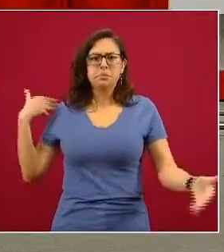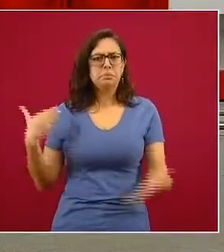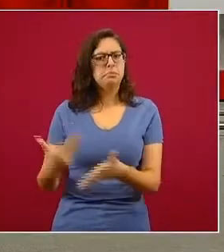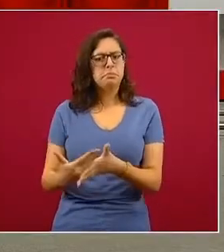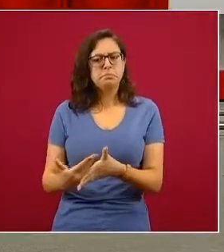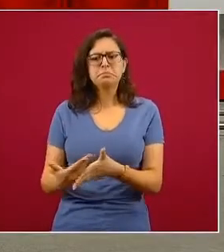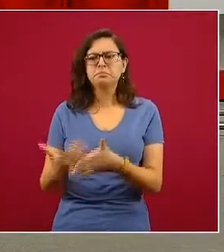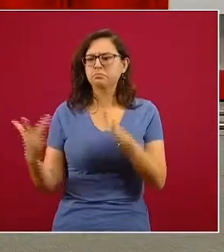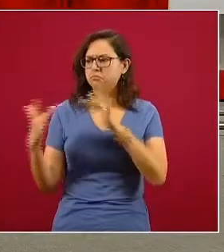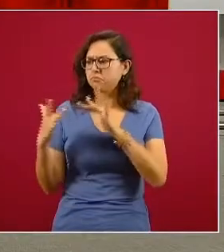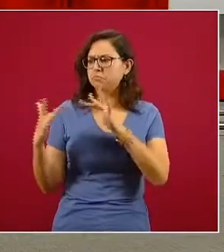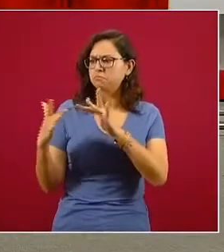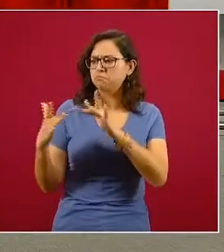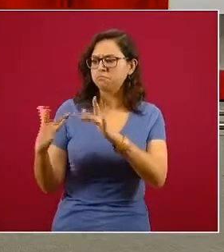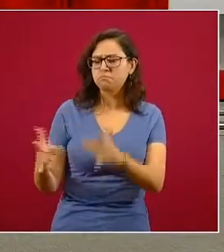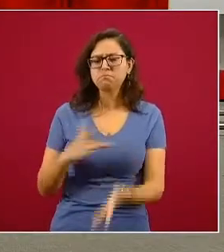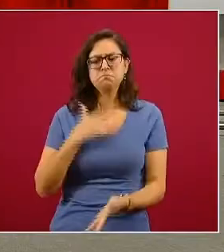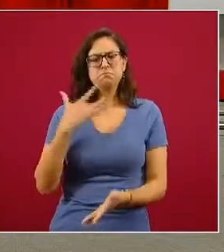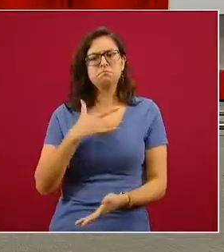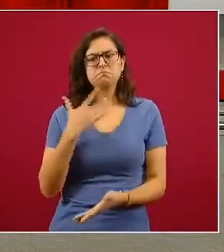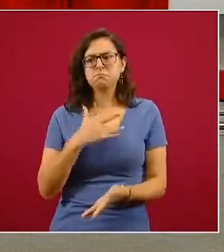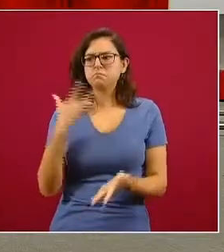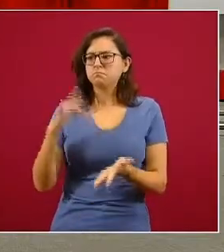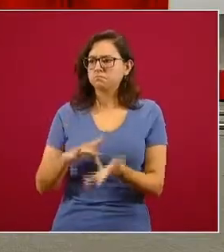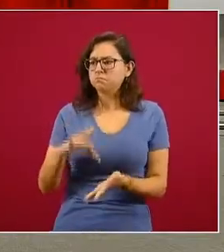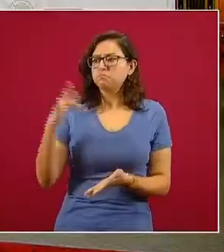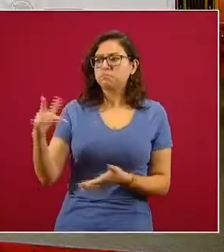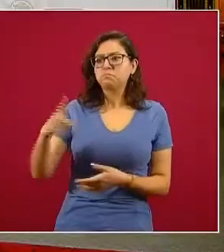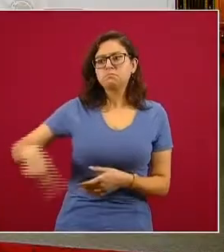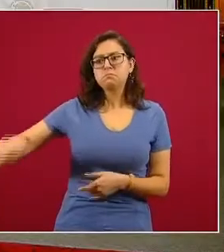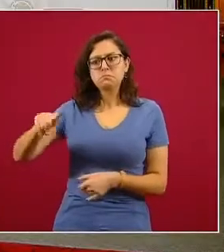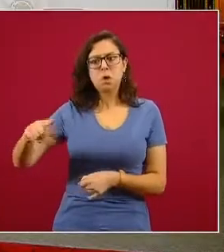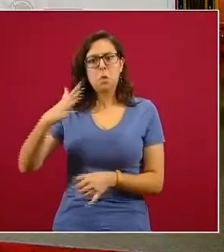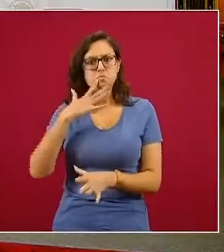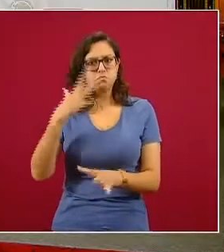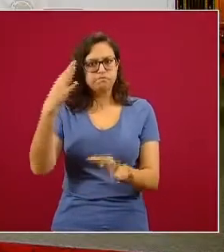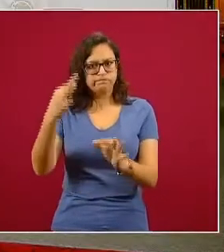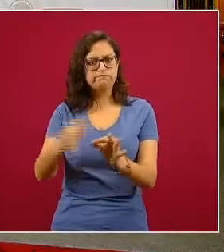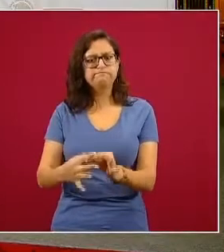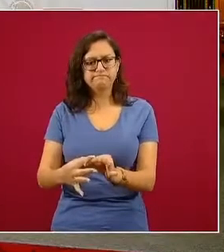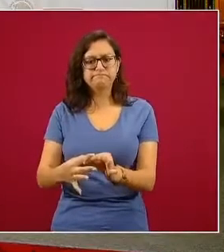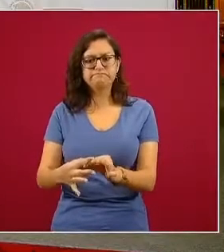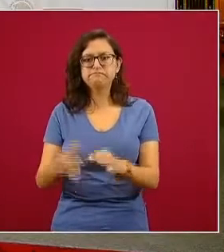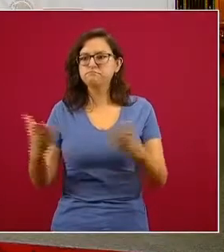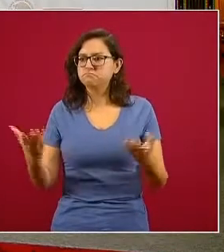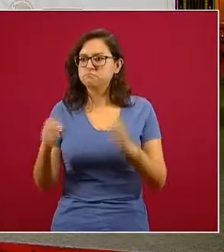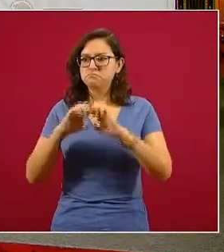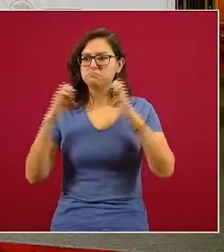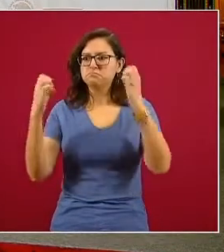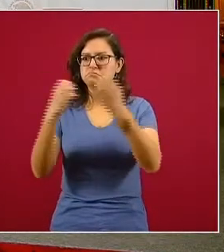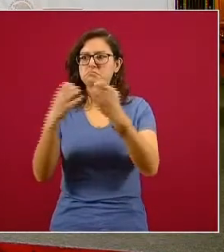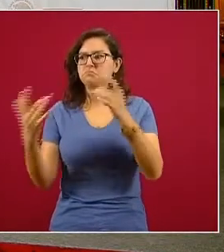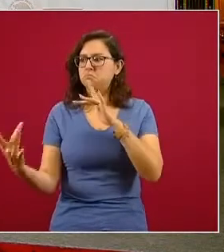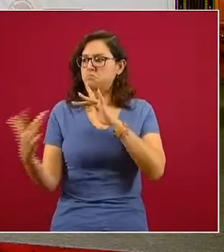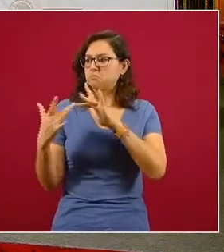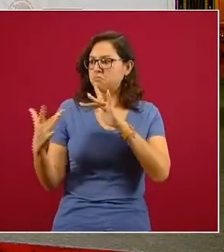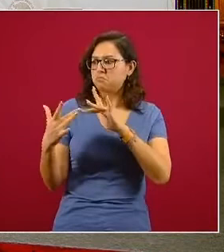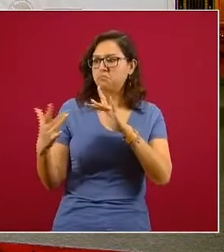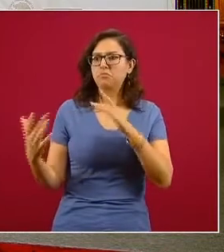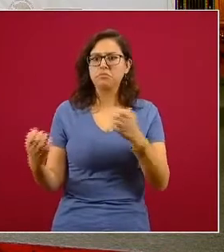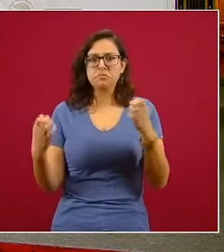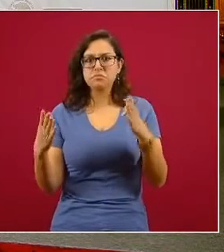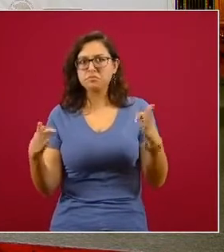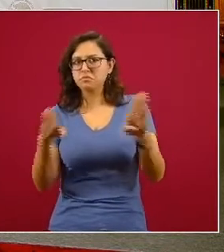y me aprovecho para agradecerles y celebrar el sentido de responsabilidad que ha tenido la Liga de mantenerse siempre en contacto y siempre apegado a